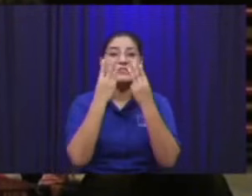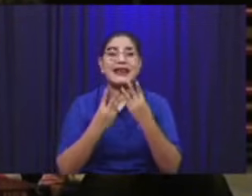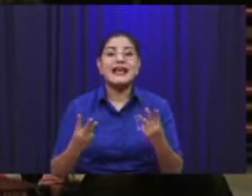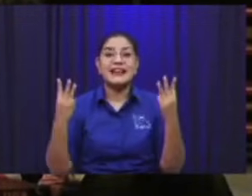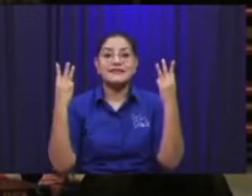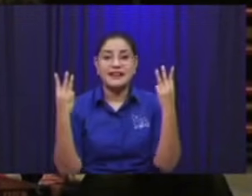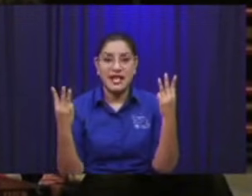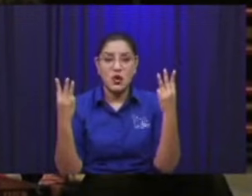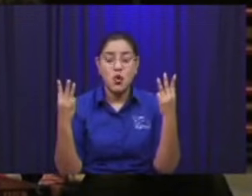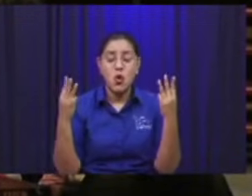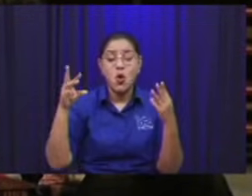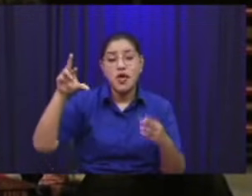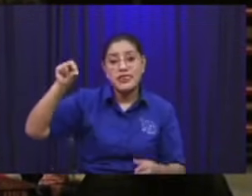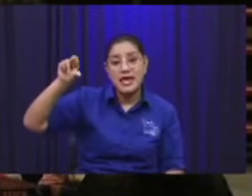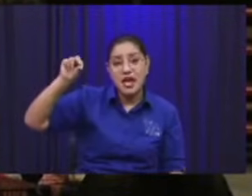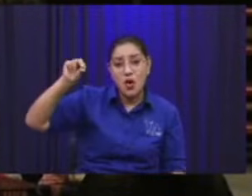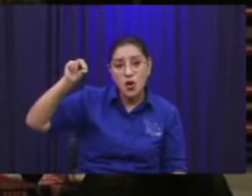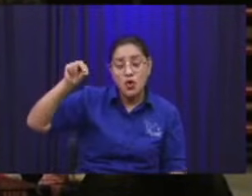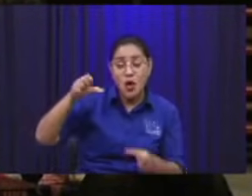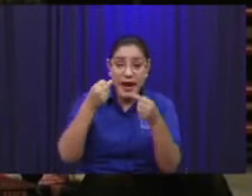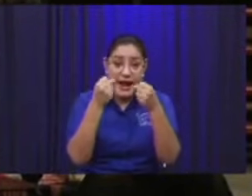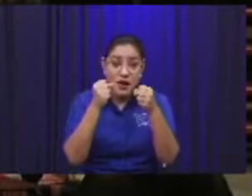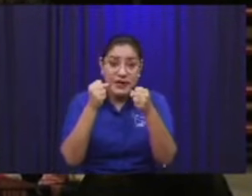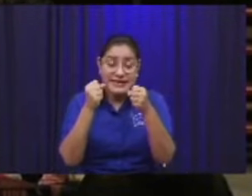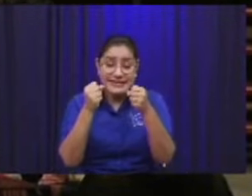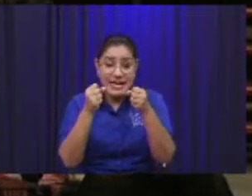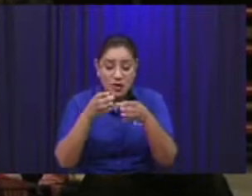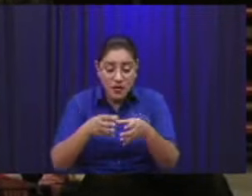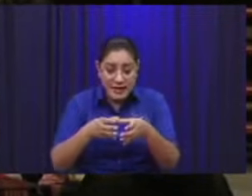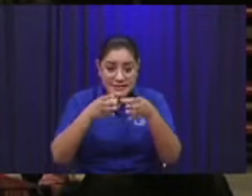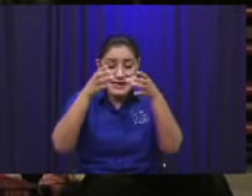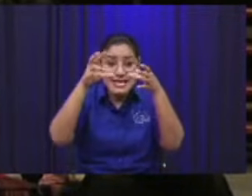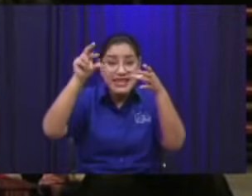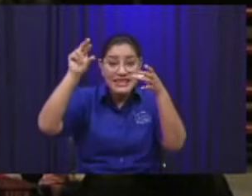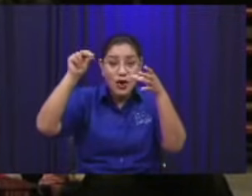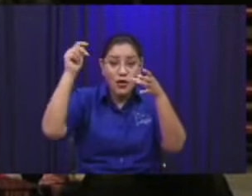oro he hecho apuro martí a su hermano